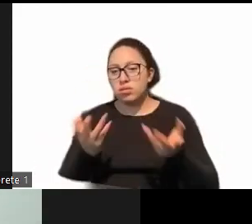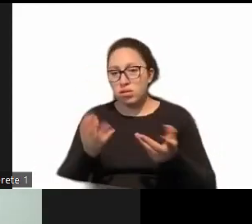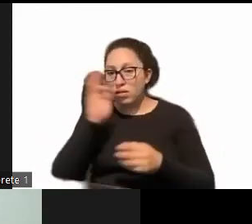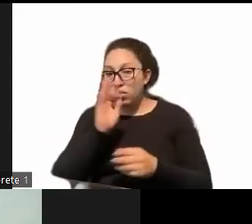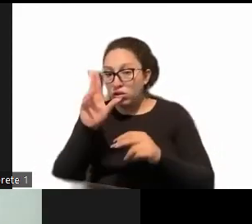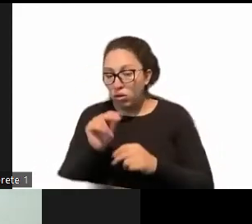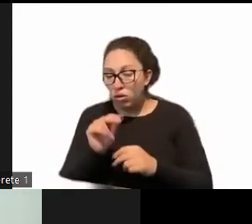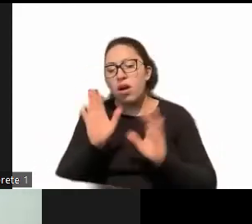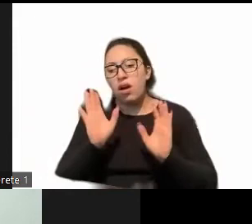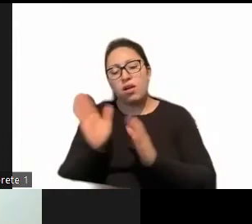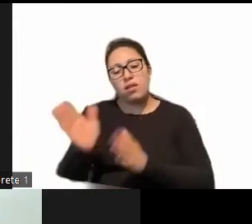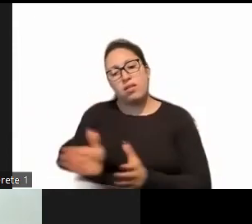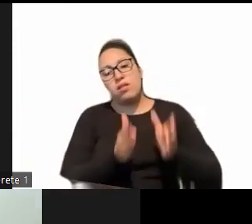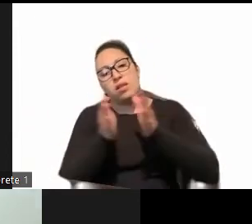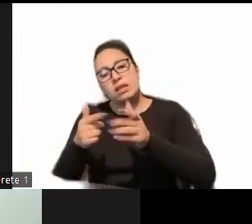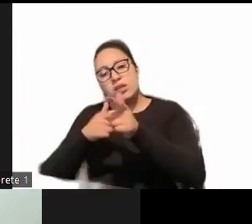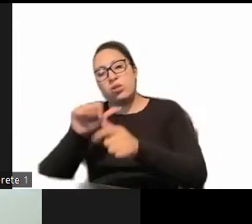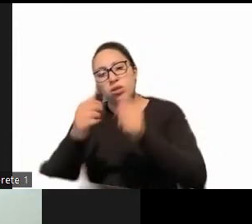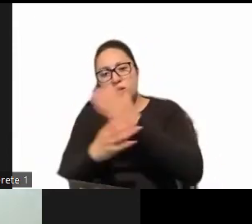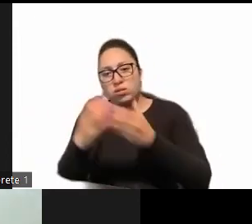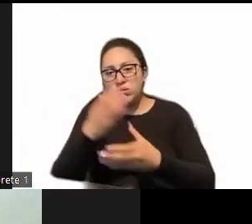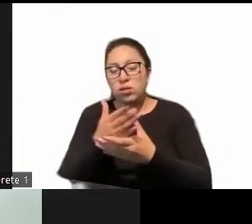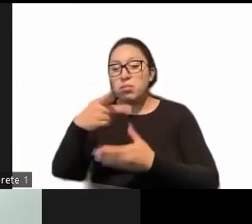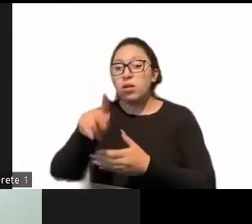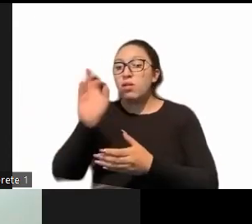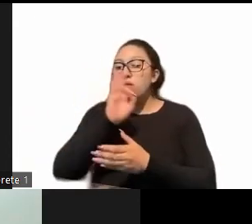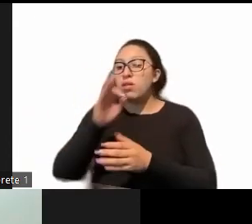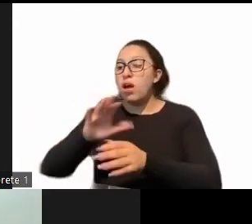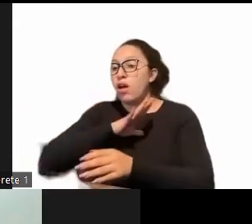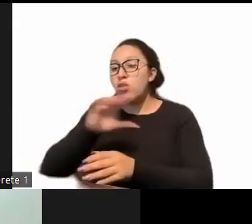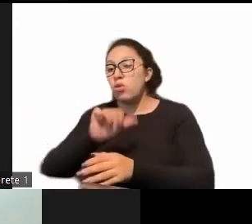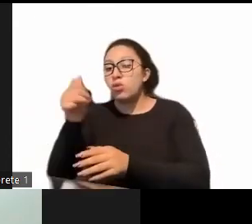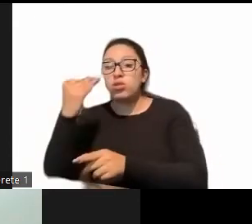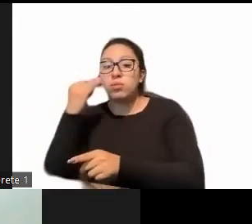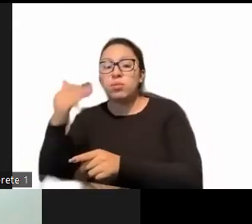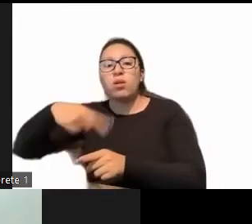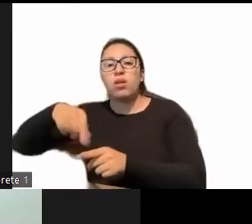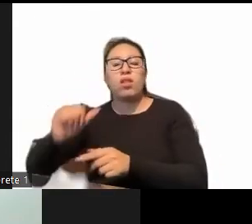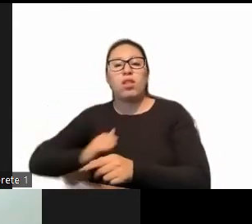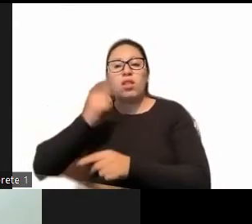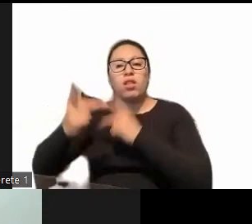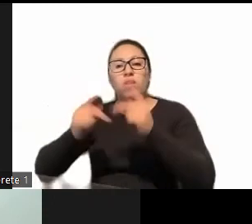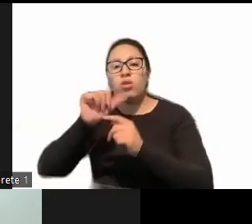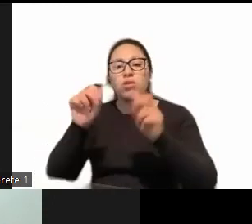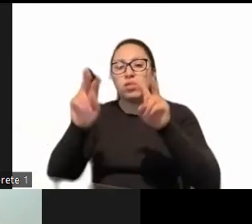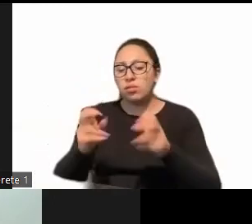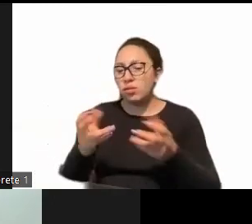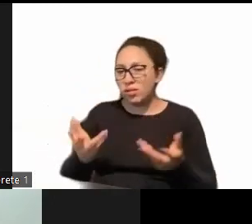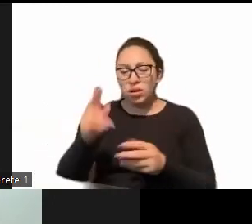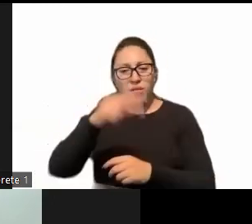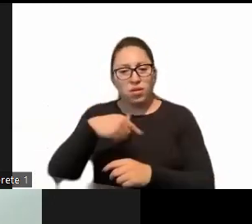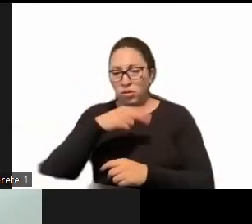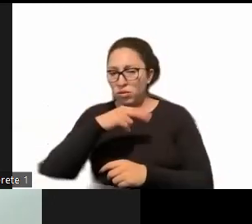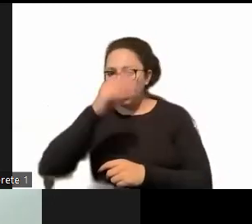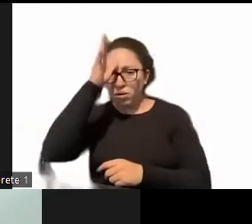uso de la palabra y en una votación se menciona una serie de argumentos con los que además yo no comparto y no estoy de acuerdo y no